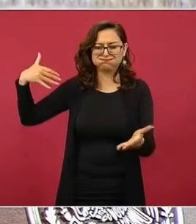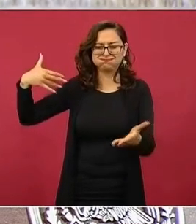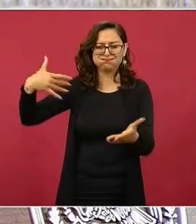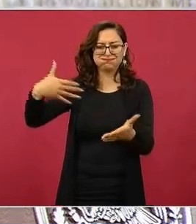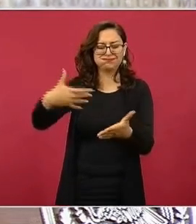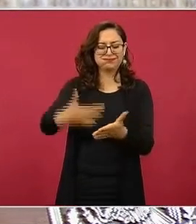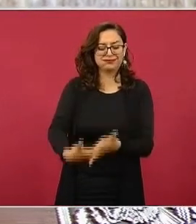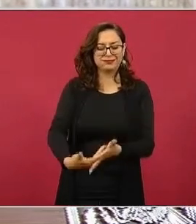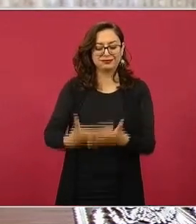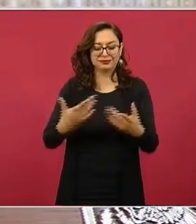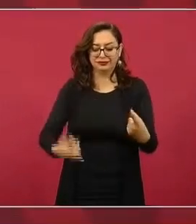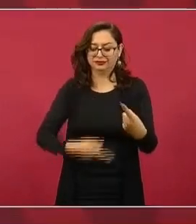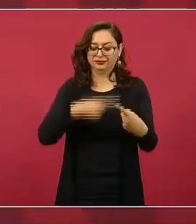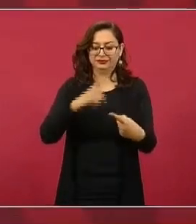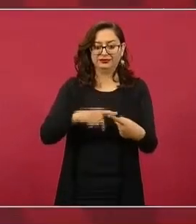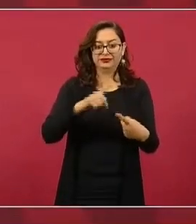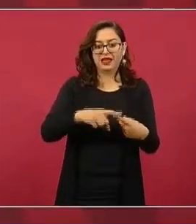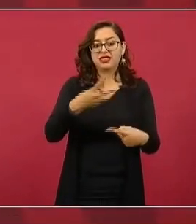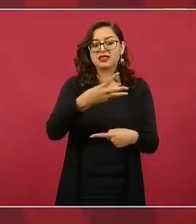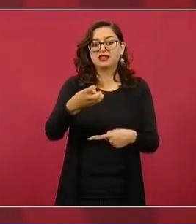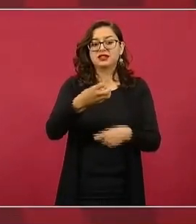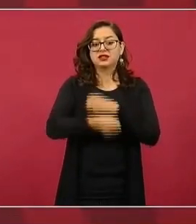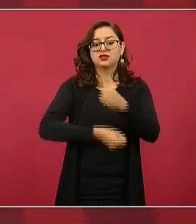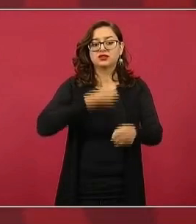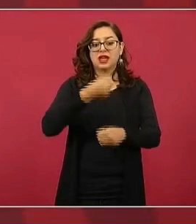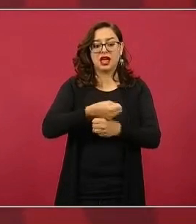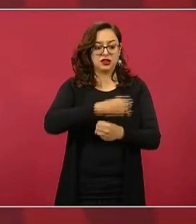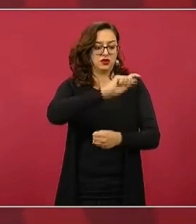3 siglos de dominación colonial.